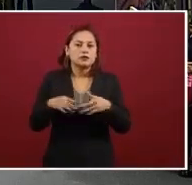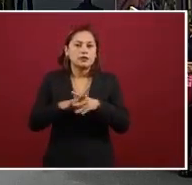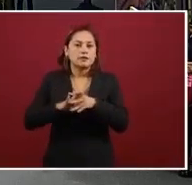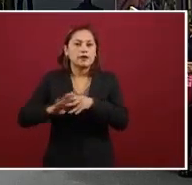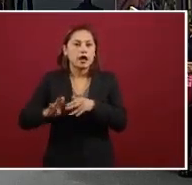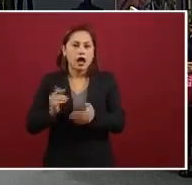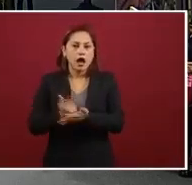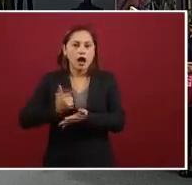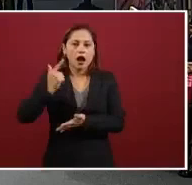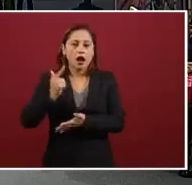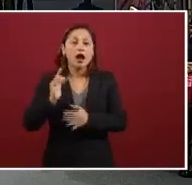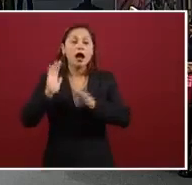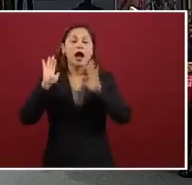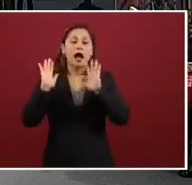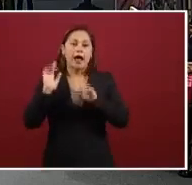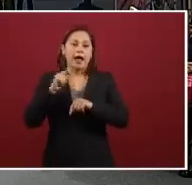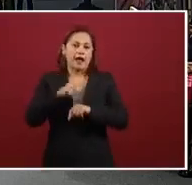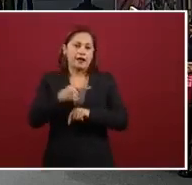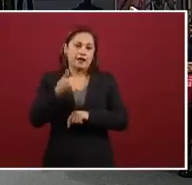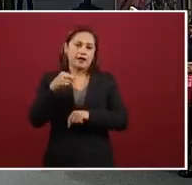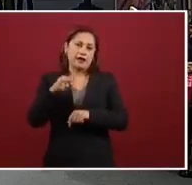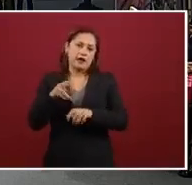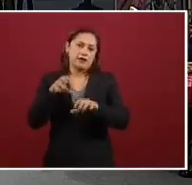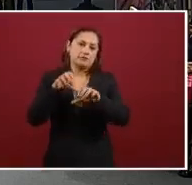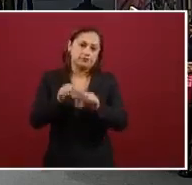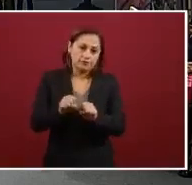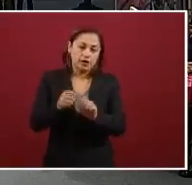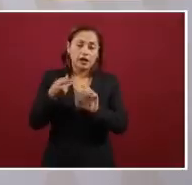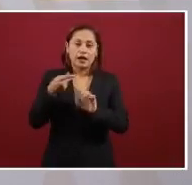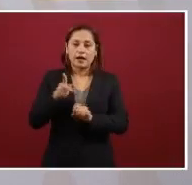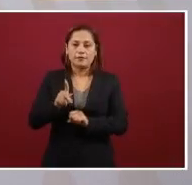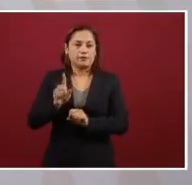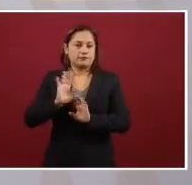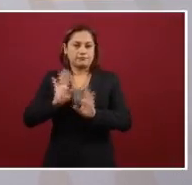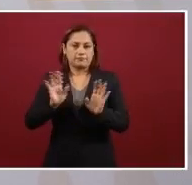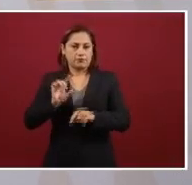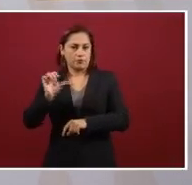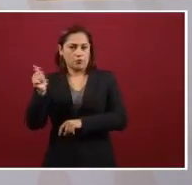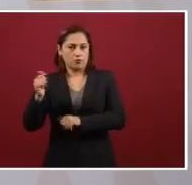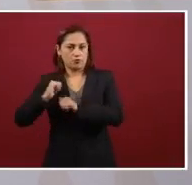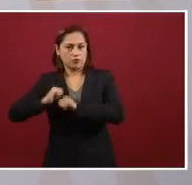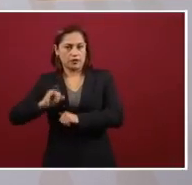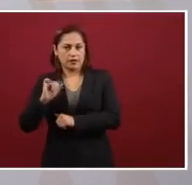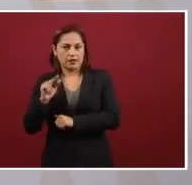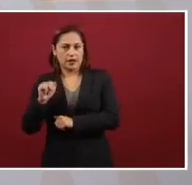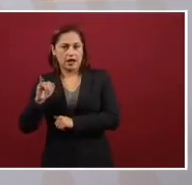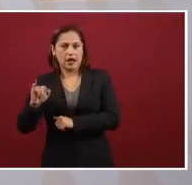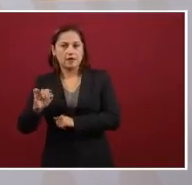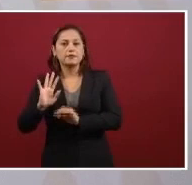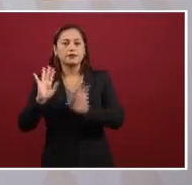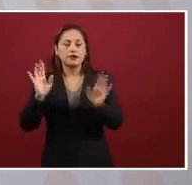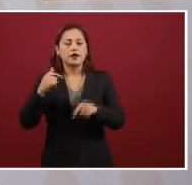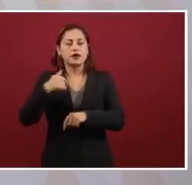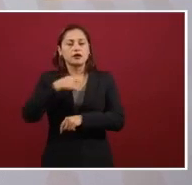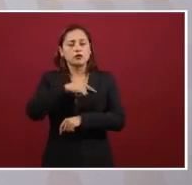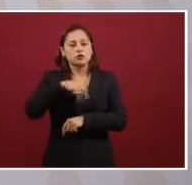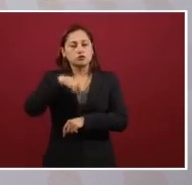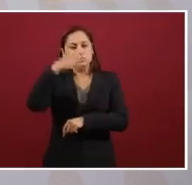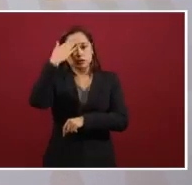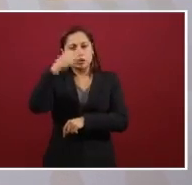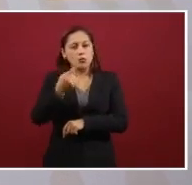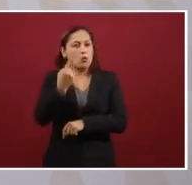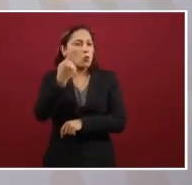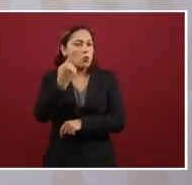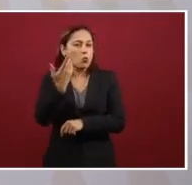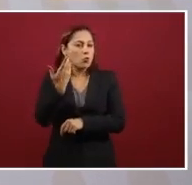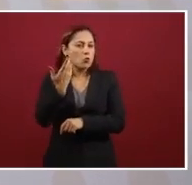INAMI el que lo está haciendo. Tuvimos conocimiento de ese caso por vía de las redes sociales y lo revisamos, pero nadie entró a ese albergue y no